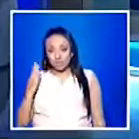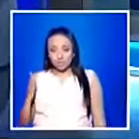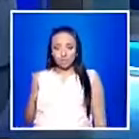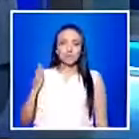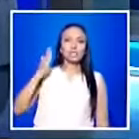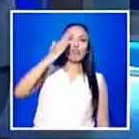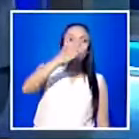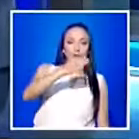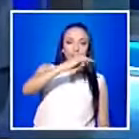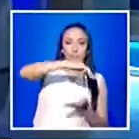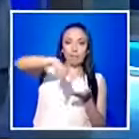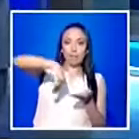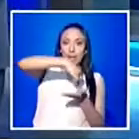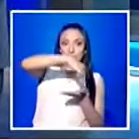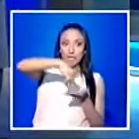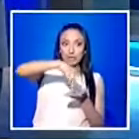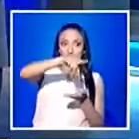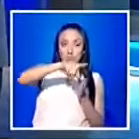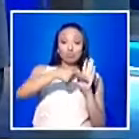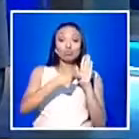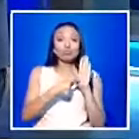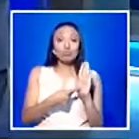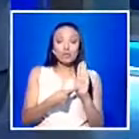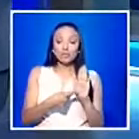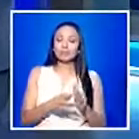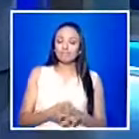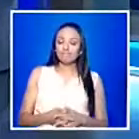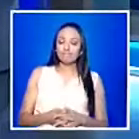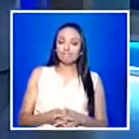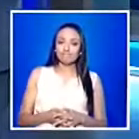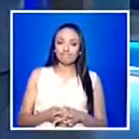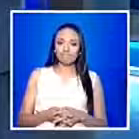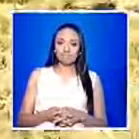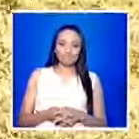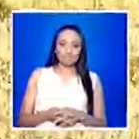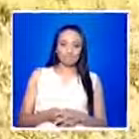esa zona y en el siguiente reportaje nos muestra el panorama.